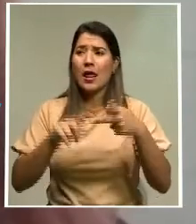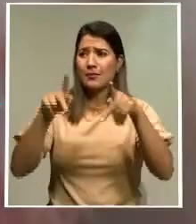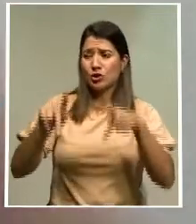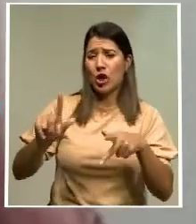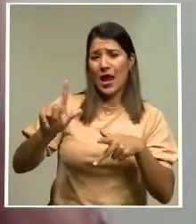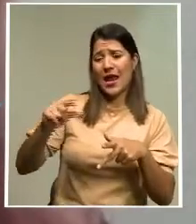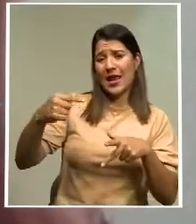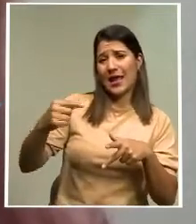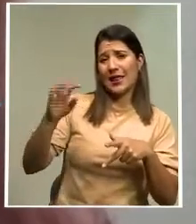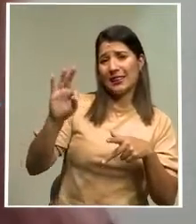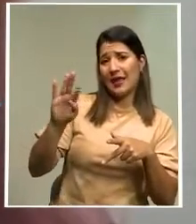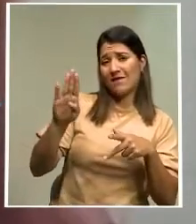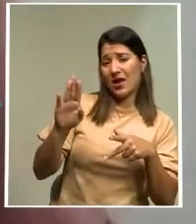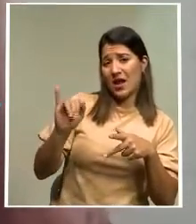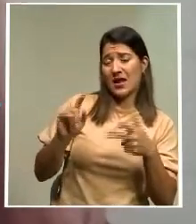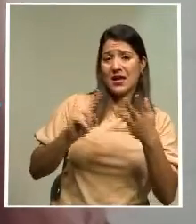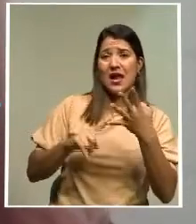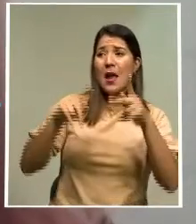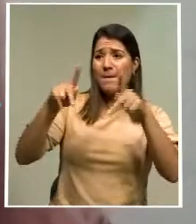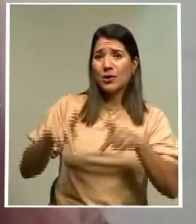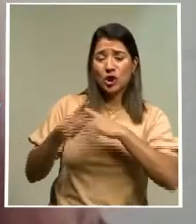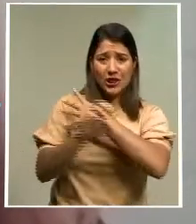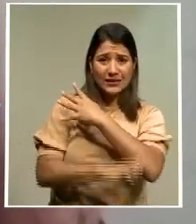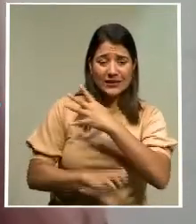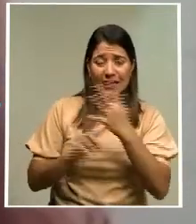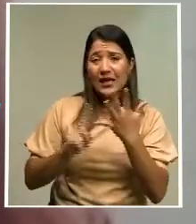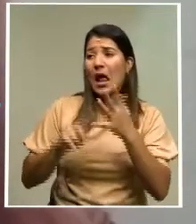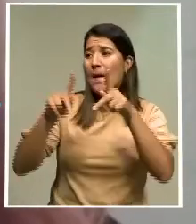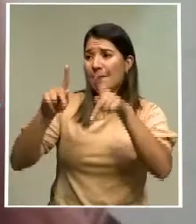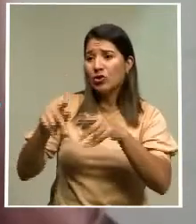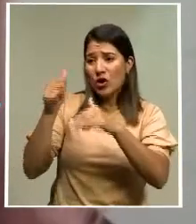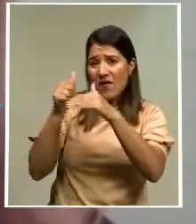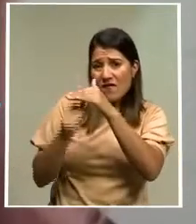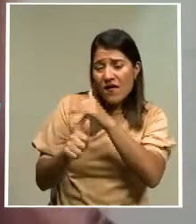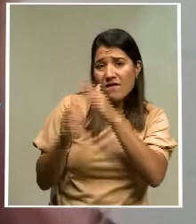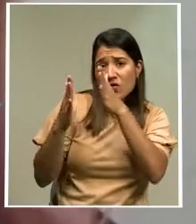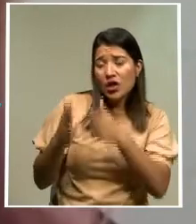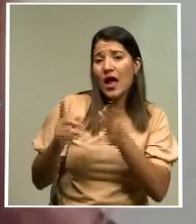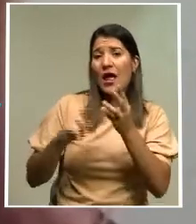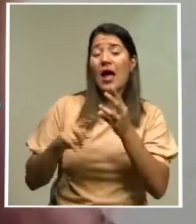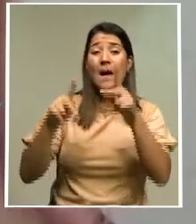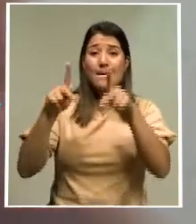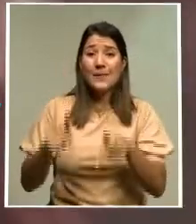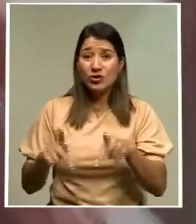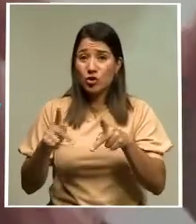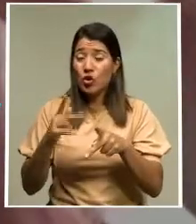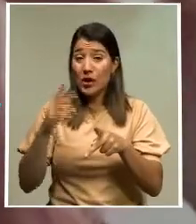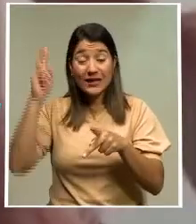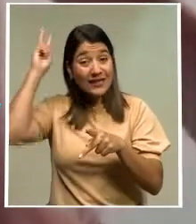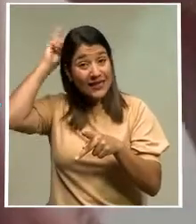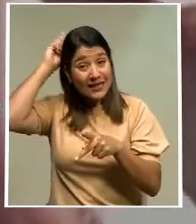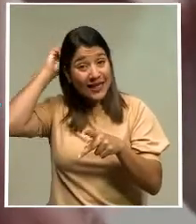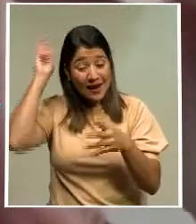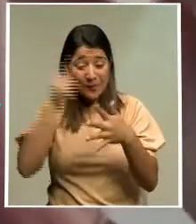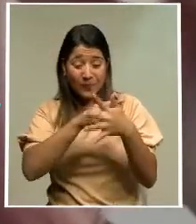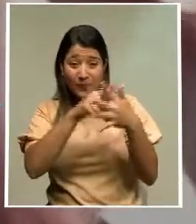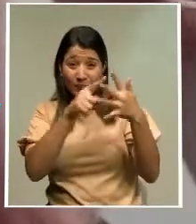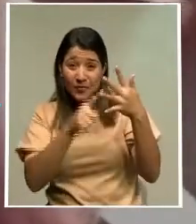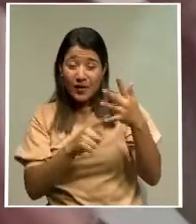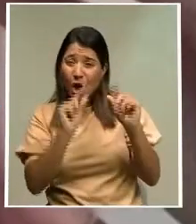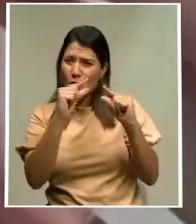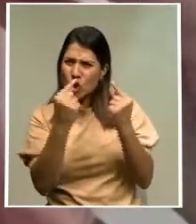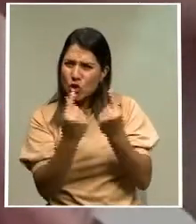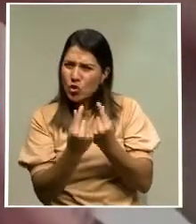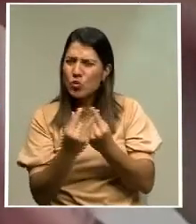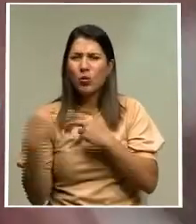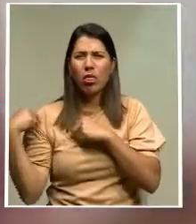las personas migrantes, las personas refugiadas, las personas indígenas, todos los grupos que han sido históricamente vulnerabilizados por la sociedad